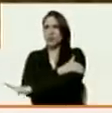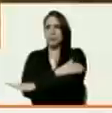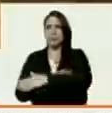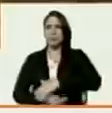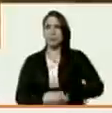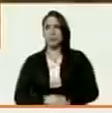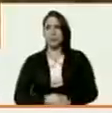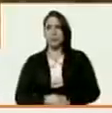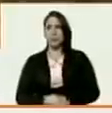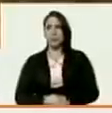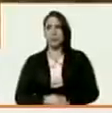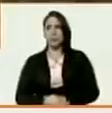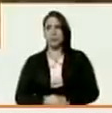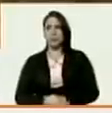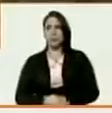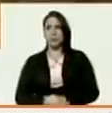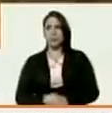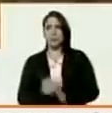por una botella vacía.